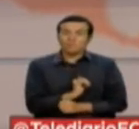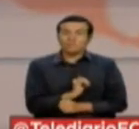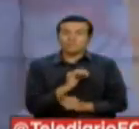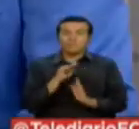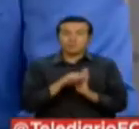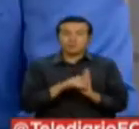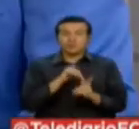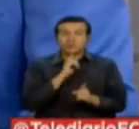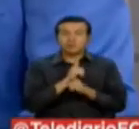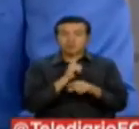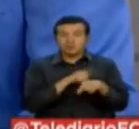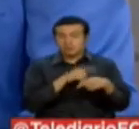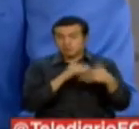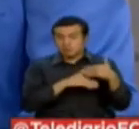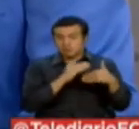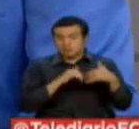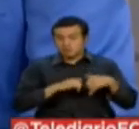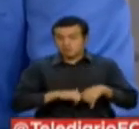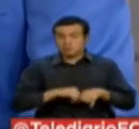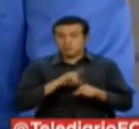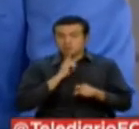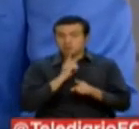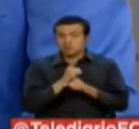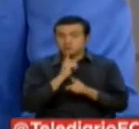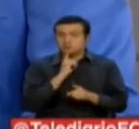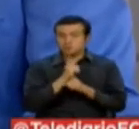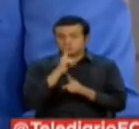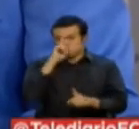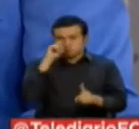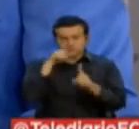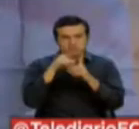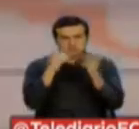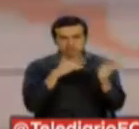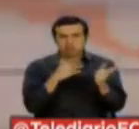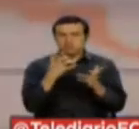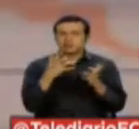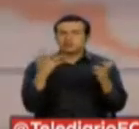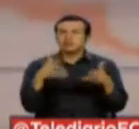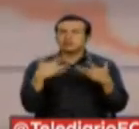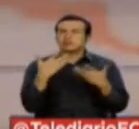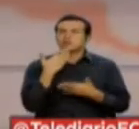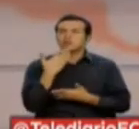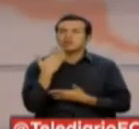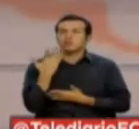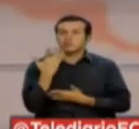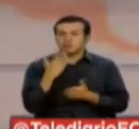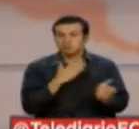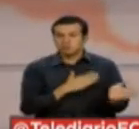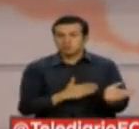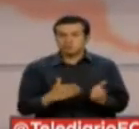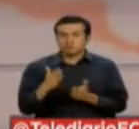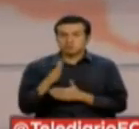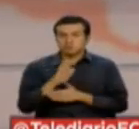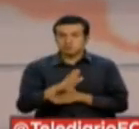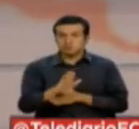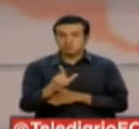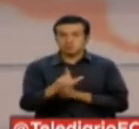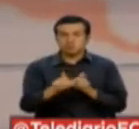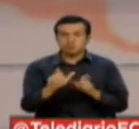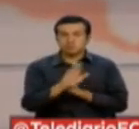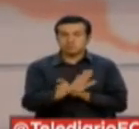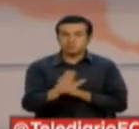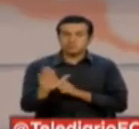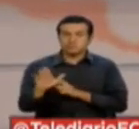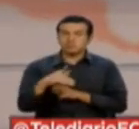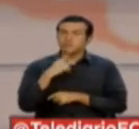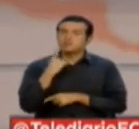a medir periódicamente? Exacto. La idea ¿hay un es, objetivo definido? Correcto. La idea es que a través de este mecanismo nosotros